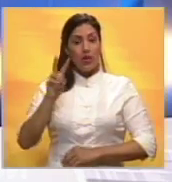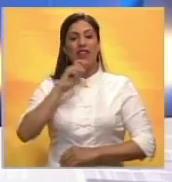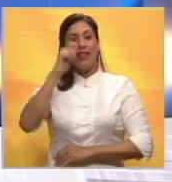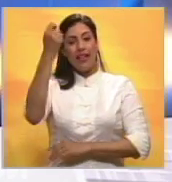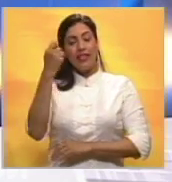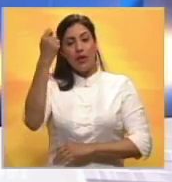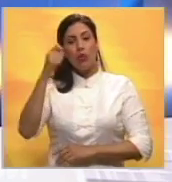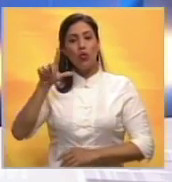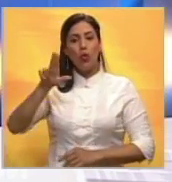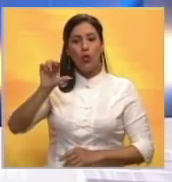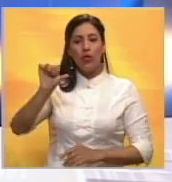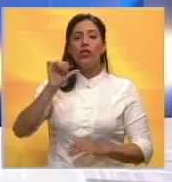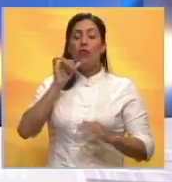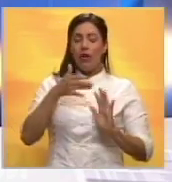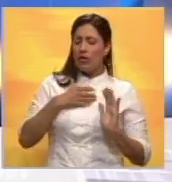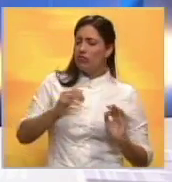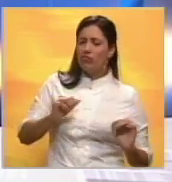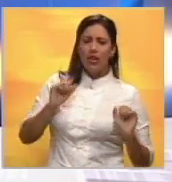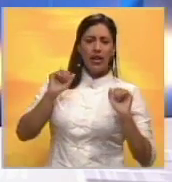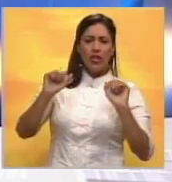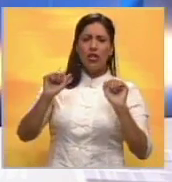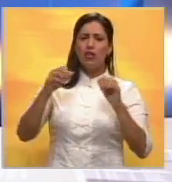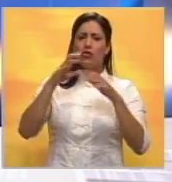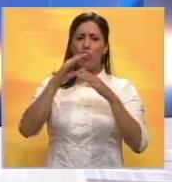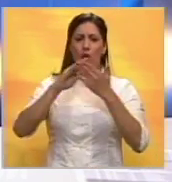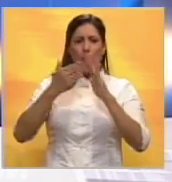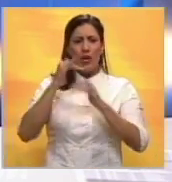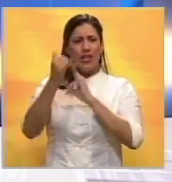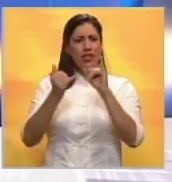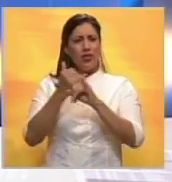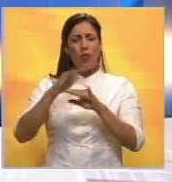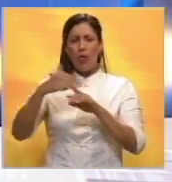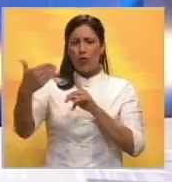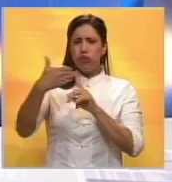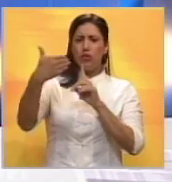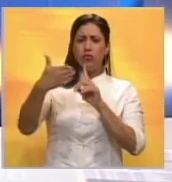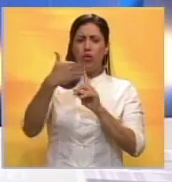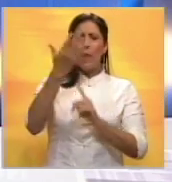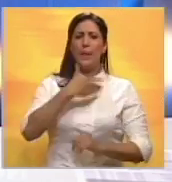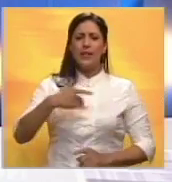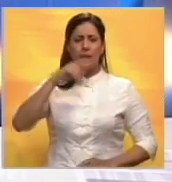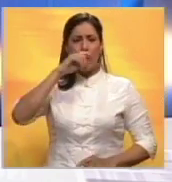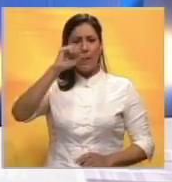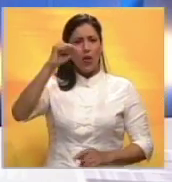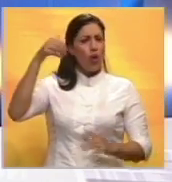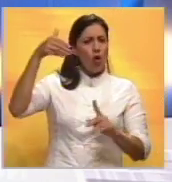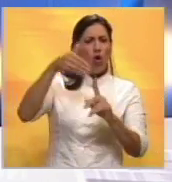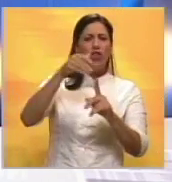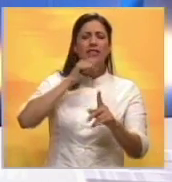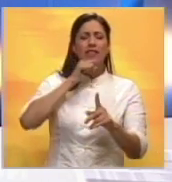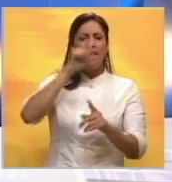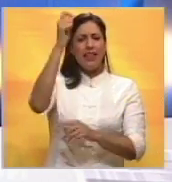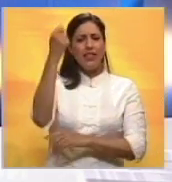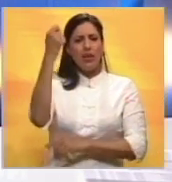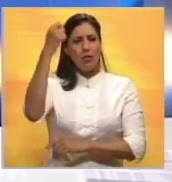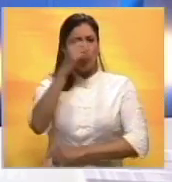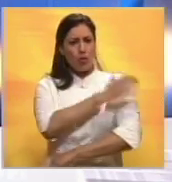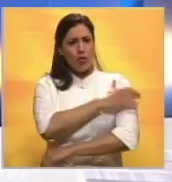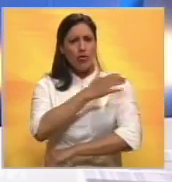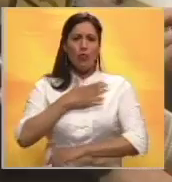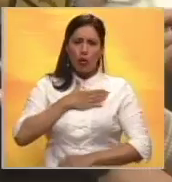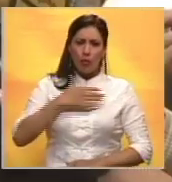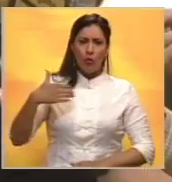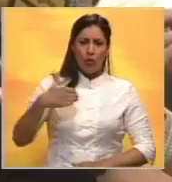diputado Lu florido manifestó el rechazo de la comunidad internacional ante la remetida del gobierno del presidente Nicolás Maduro contra diputados de la